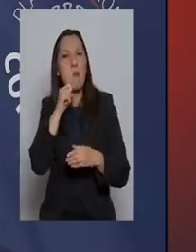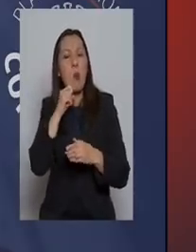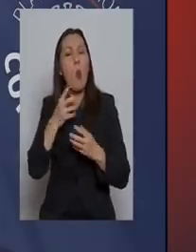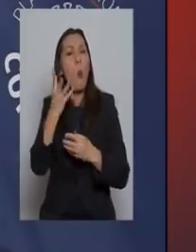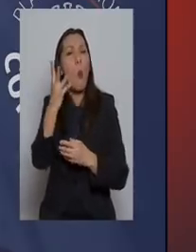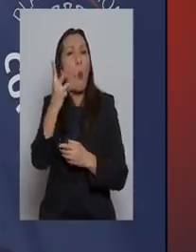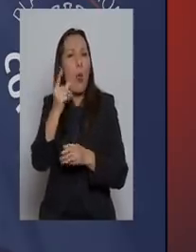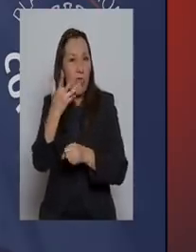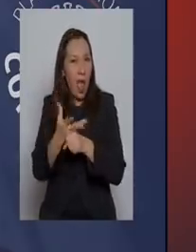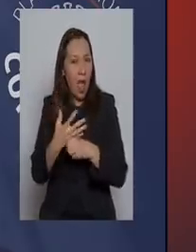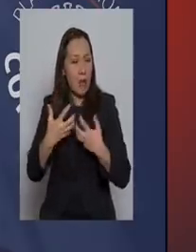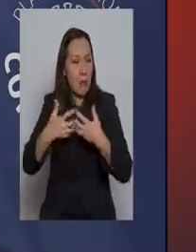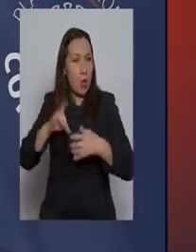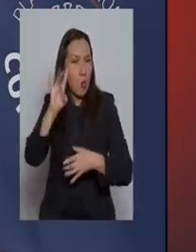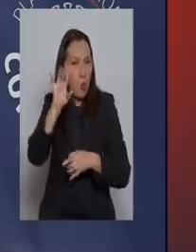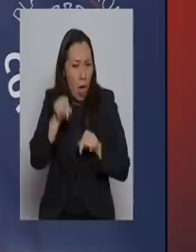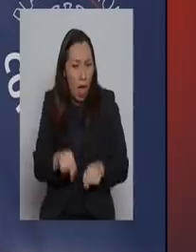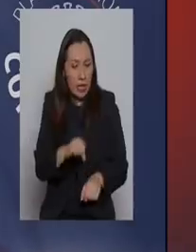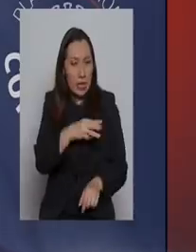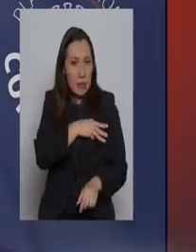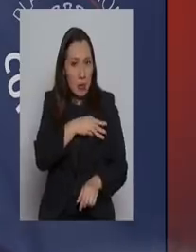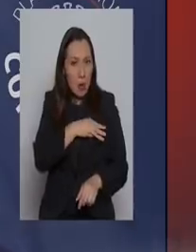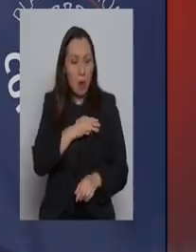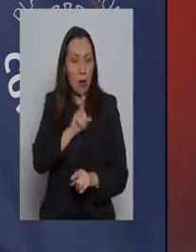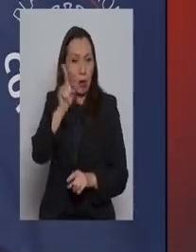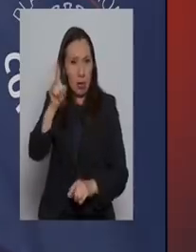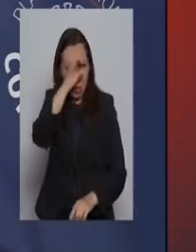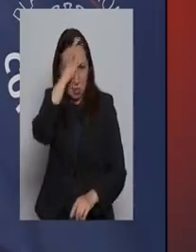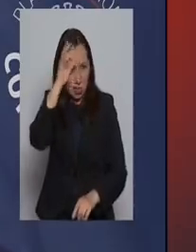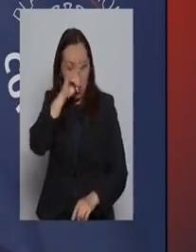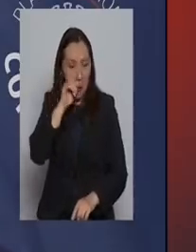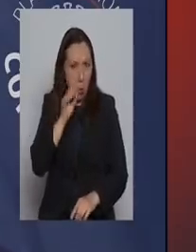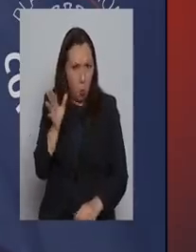en el país? Si están solo en la región metropolitana, si en Temuco no existe.